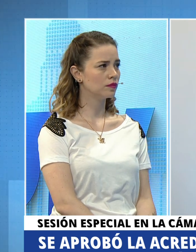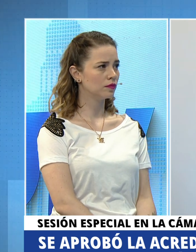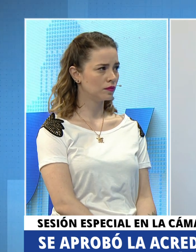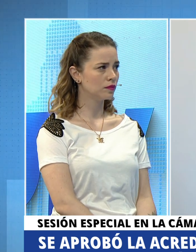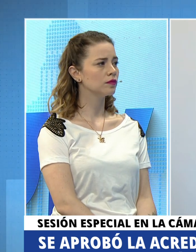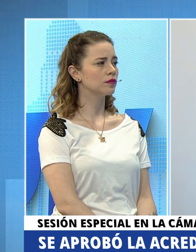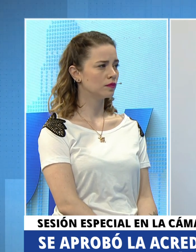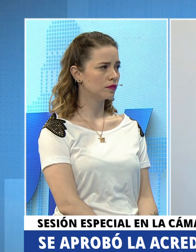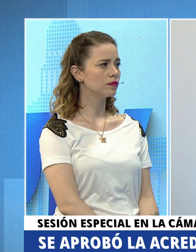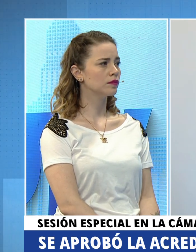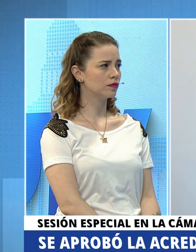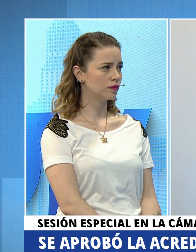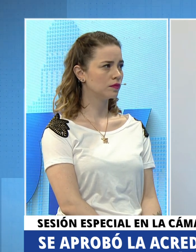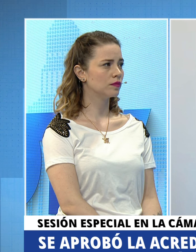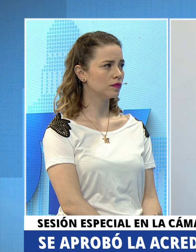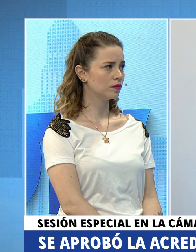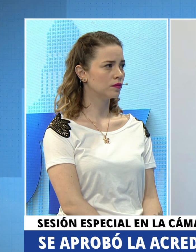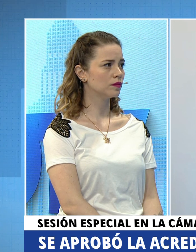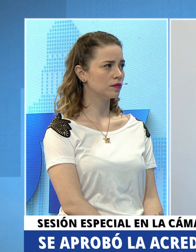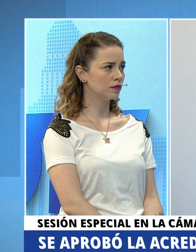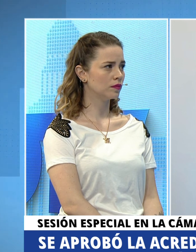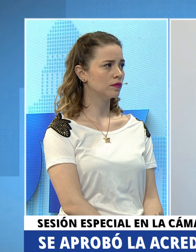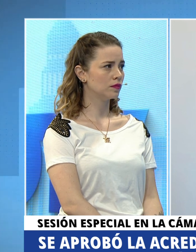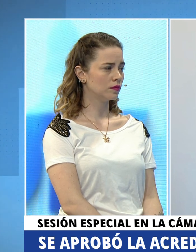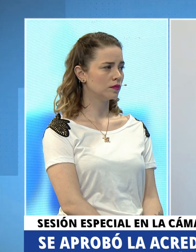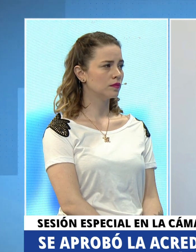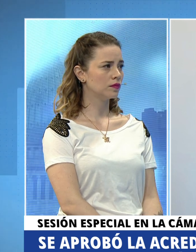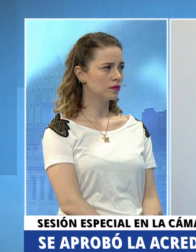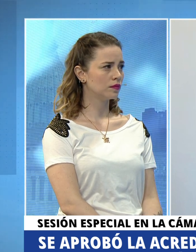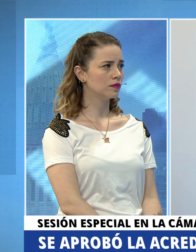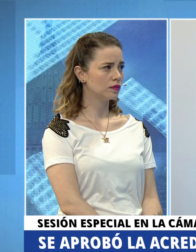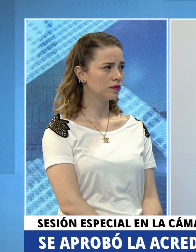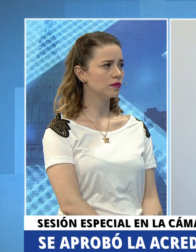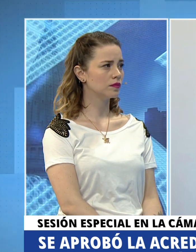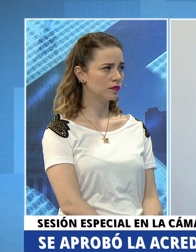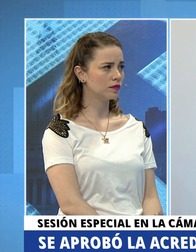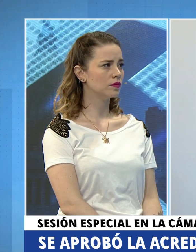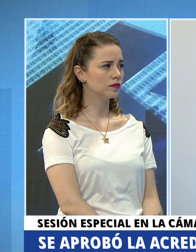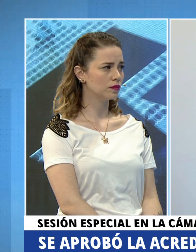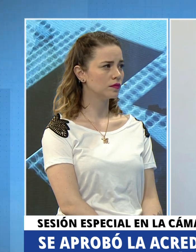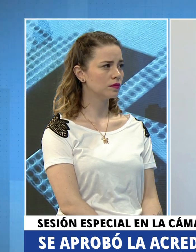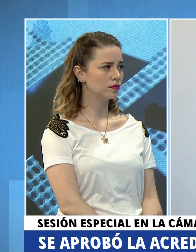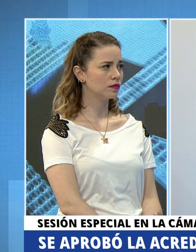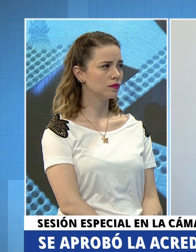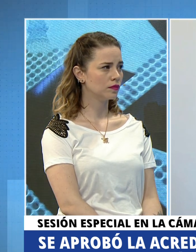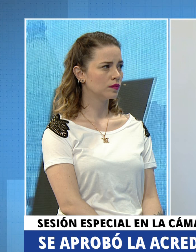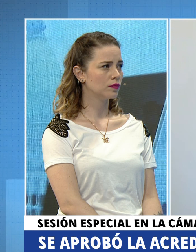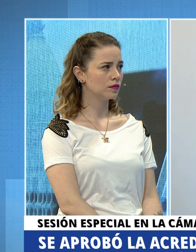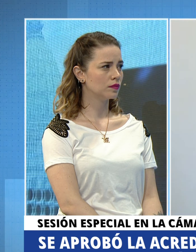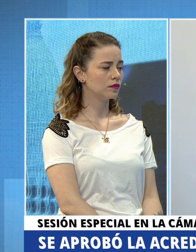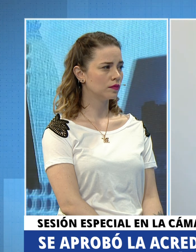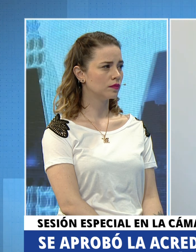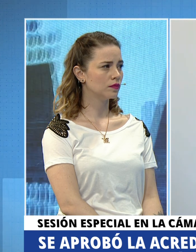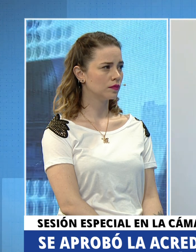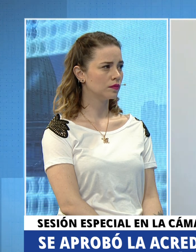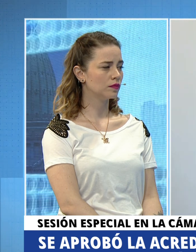las pymes. Y eso es lo que busca de alguna manera saldar este proyecto, que de todos modos